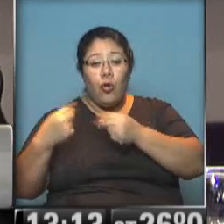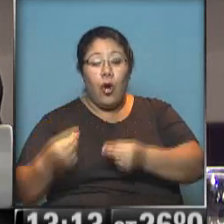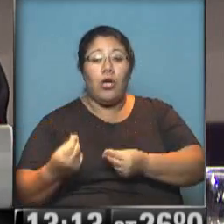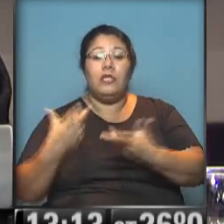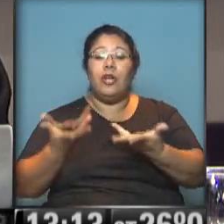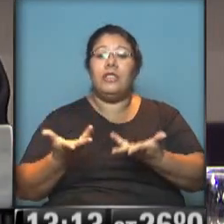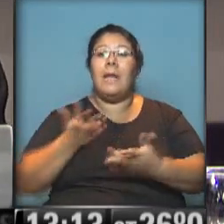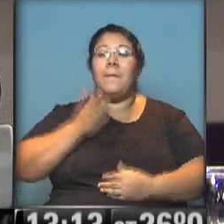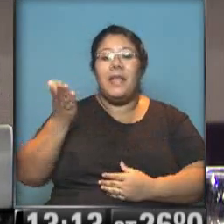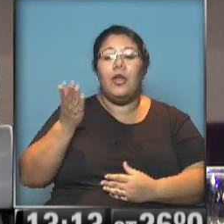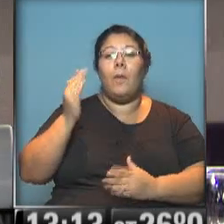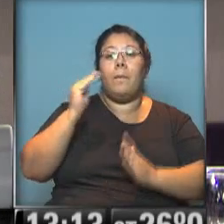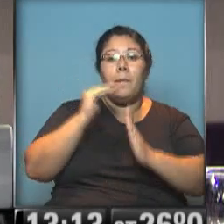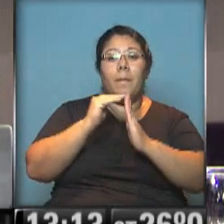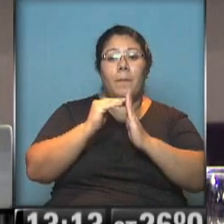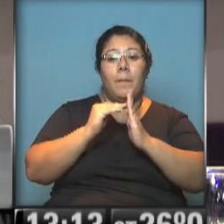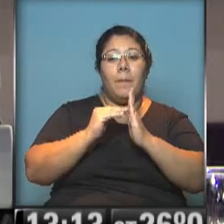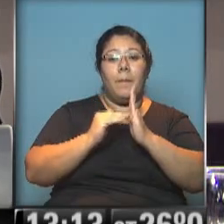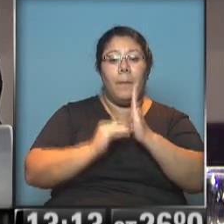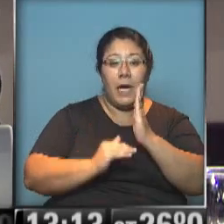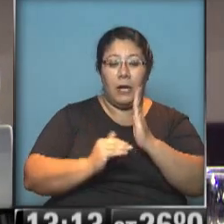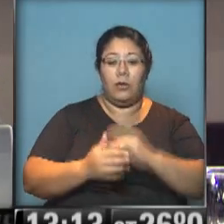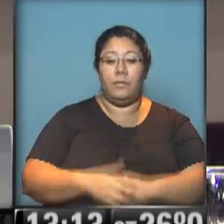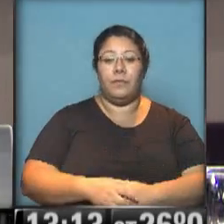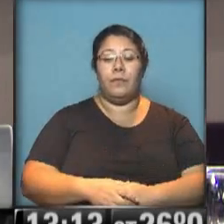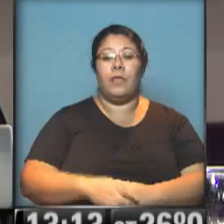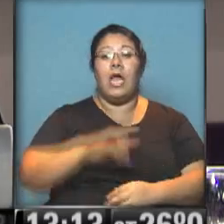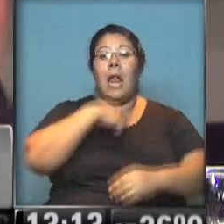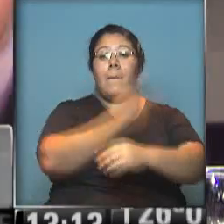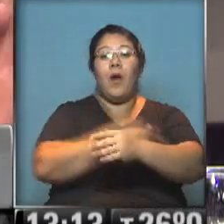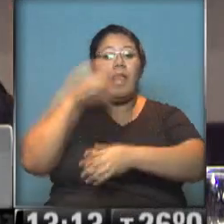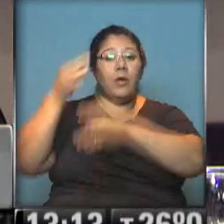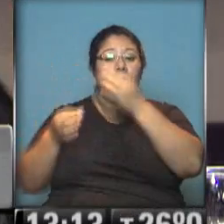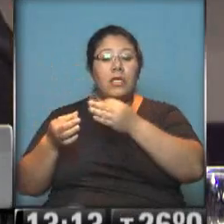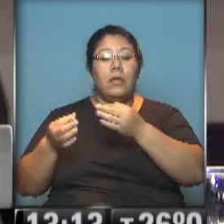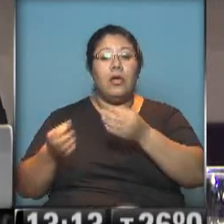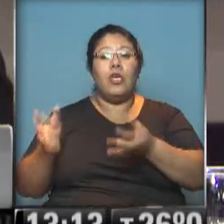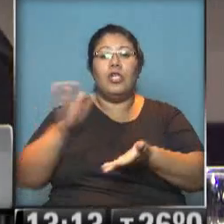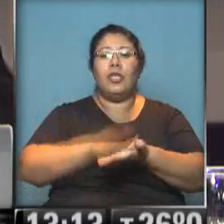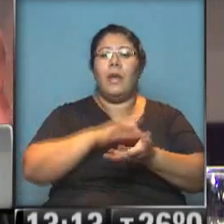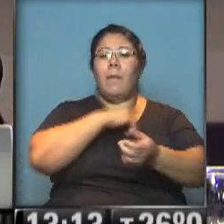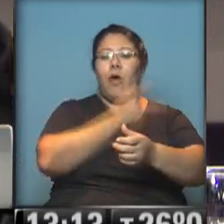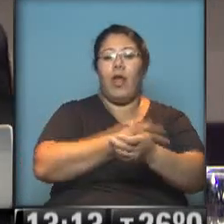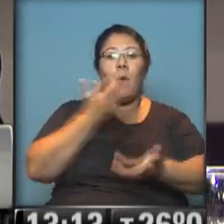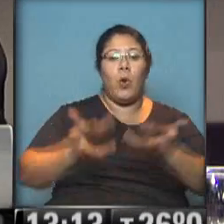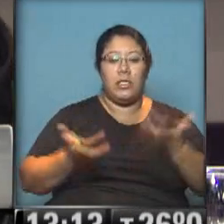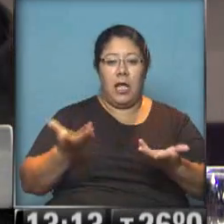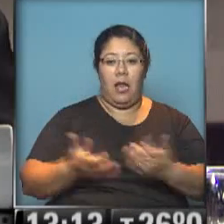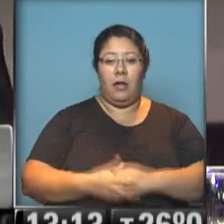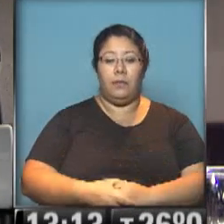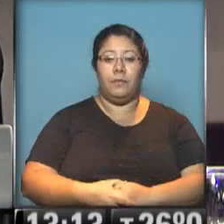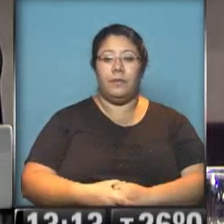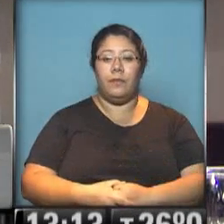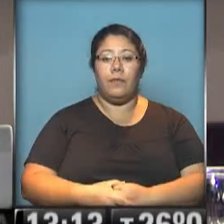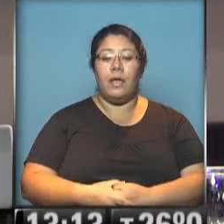pasarse pero no dice que es un delito lo que dice es que es una intromisión del poder ejecutivo en la feria exclusiva del poder judicial algo inaceptable de todas formas